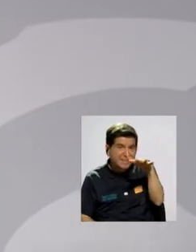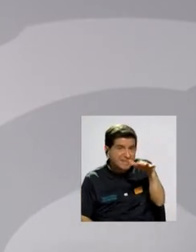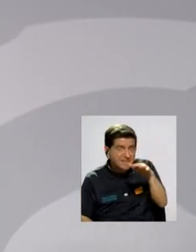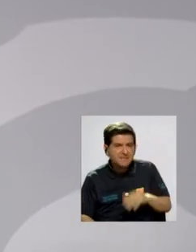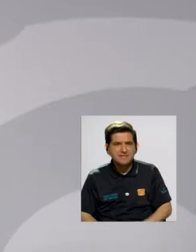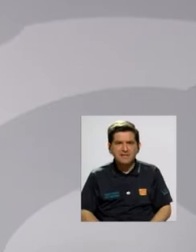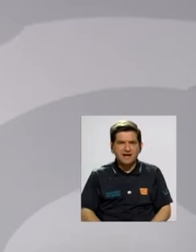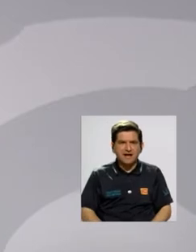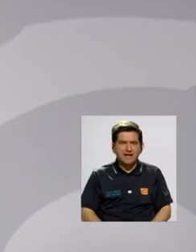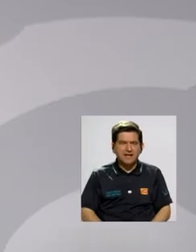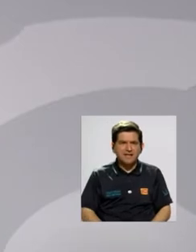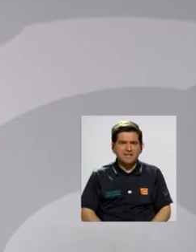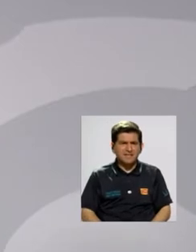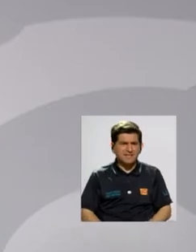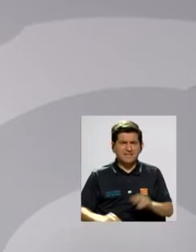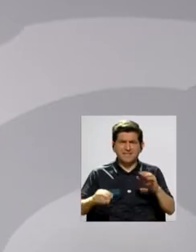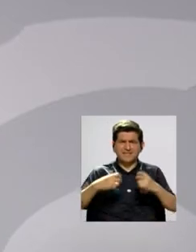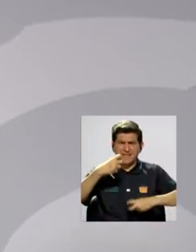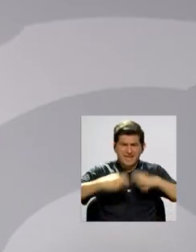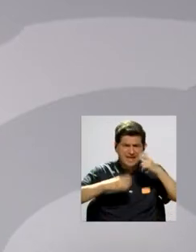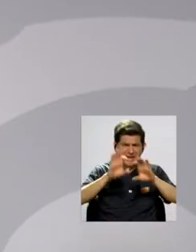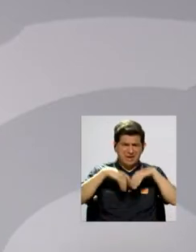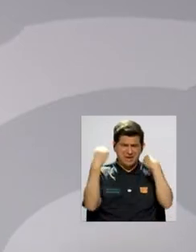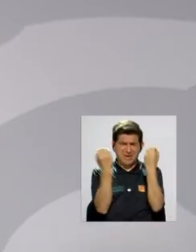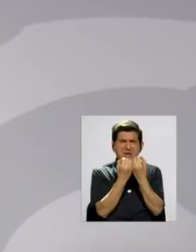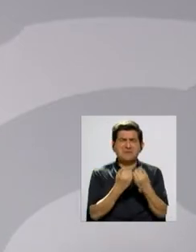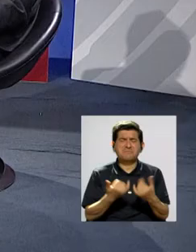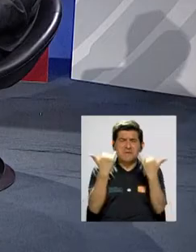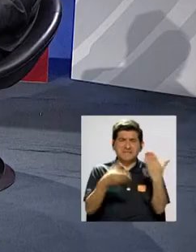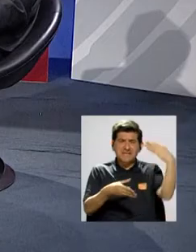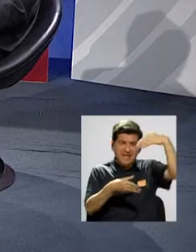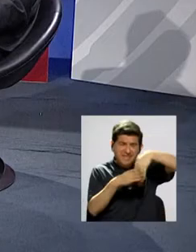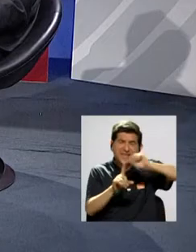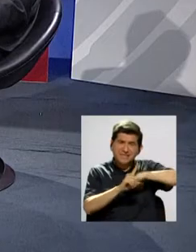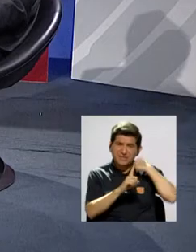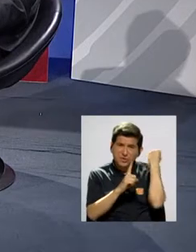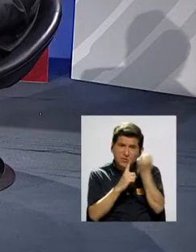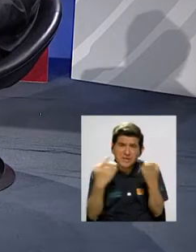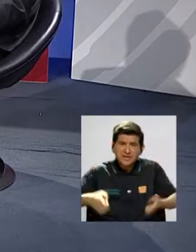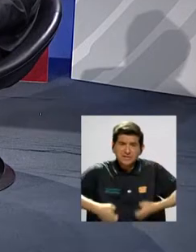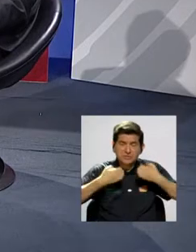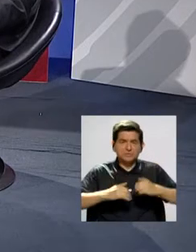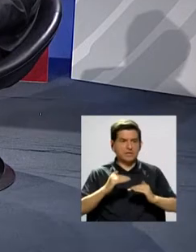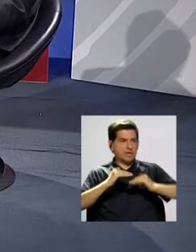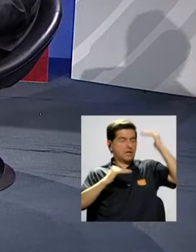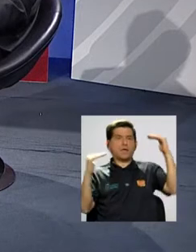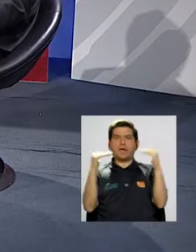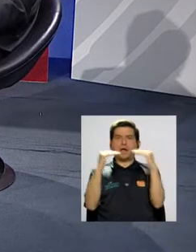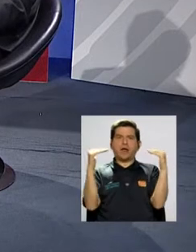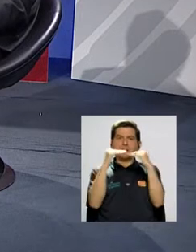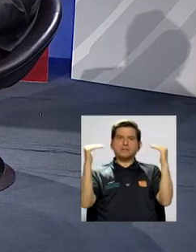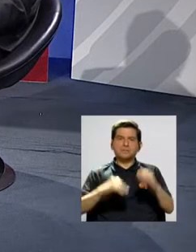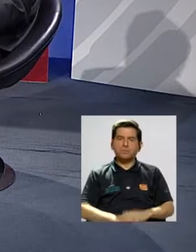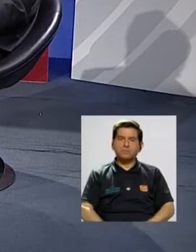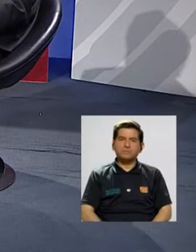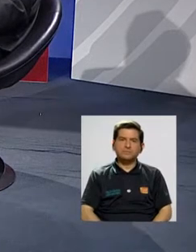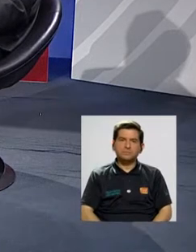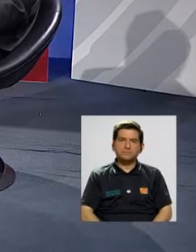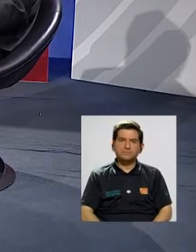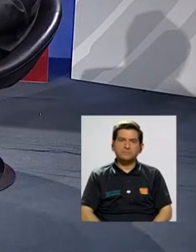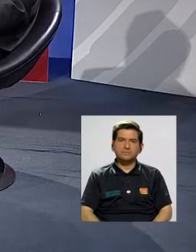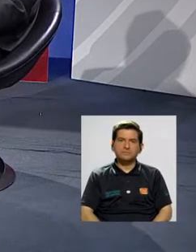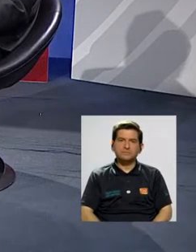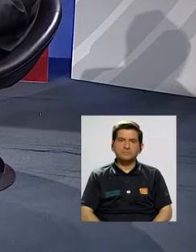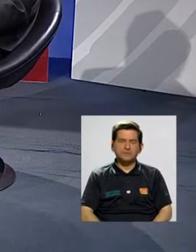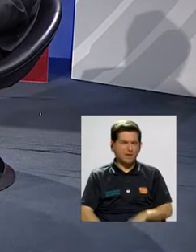la compenetración del crimen organizado y el narcotráfico está en la sociedad y en los más altos niveles. ¿Cómo